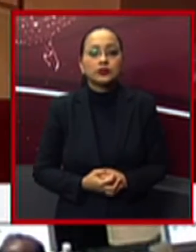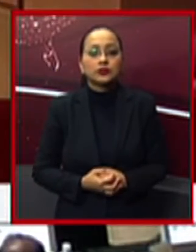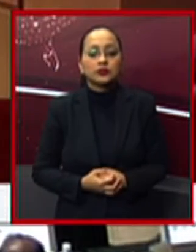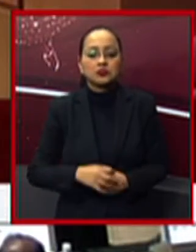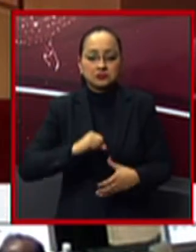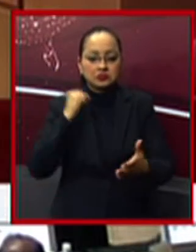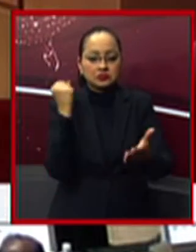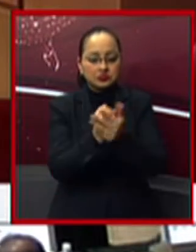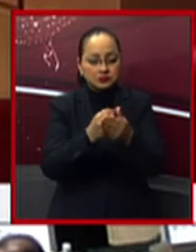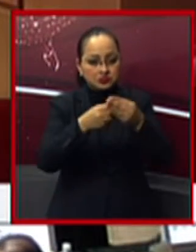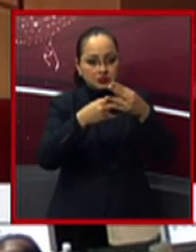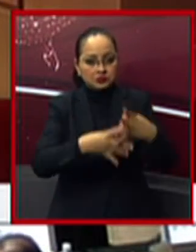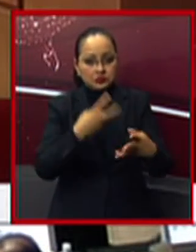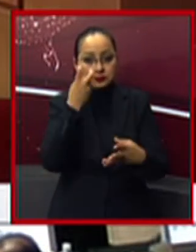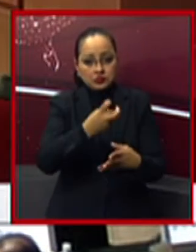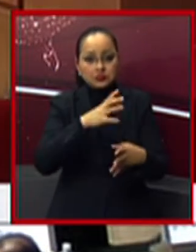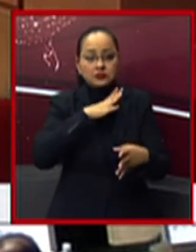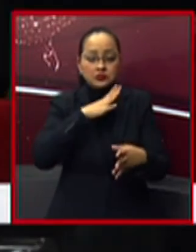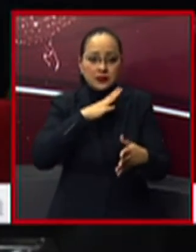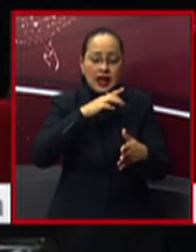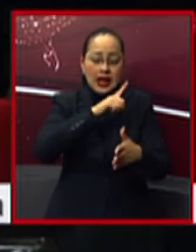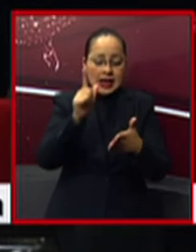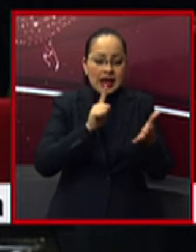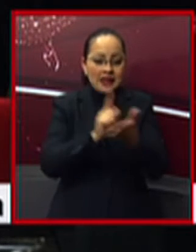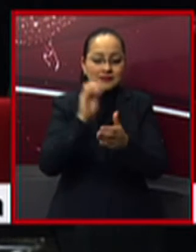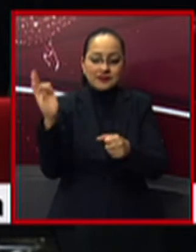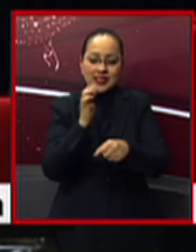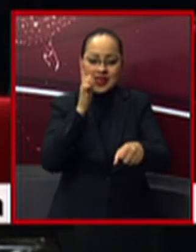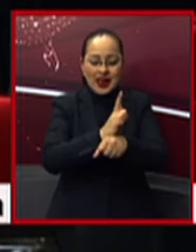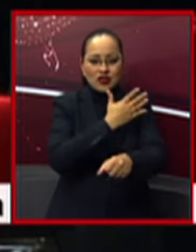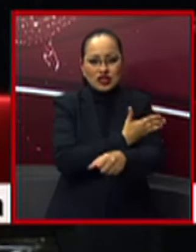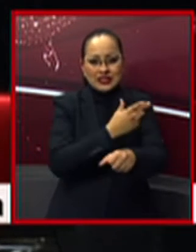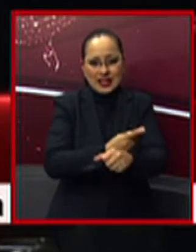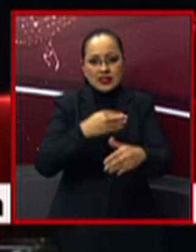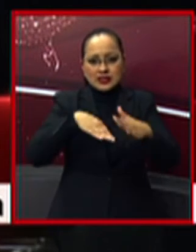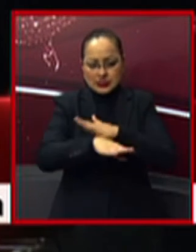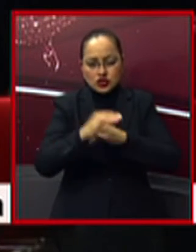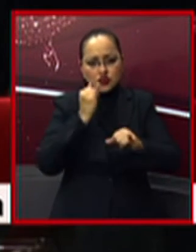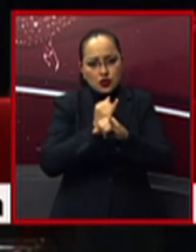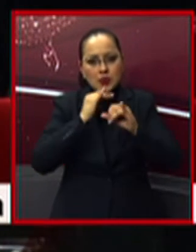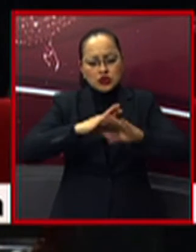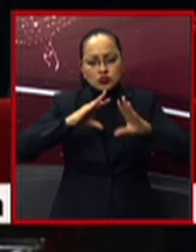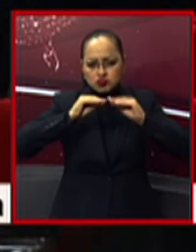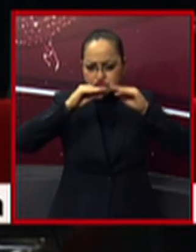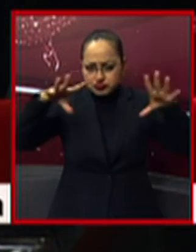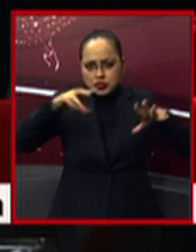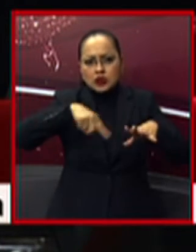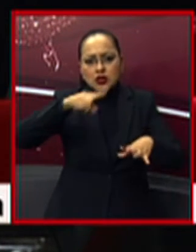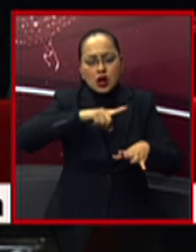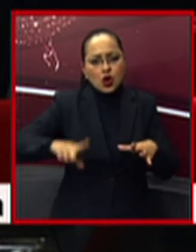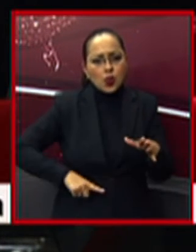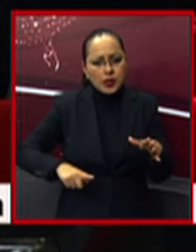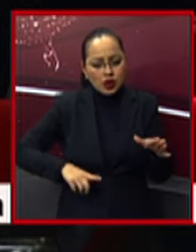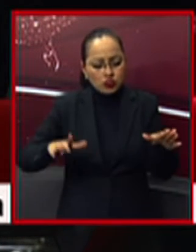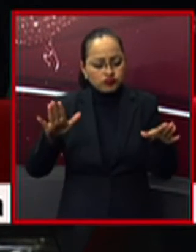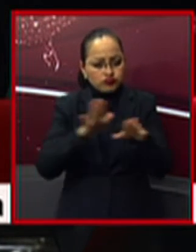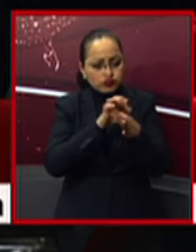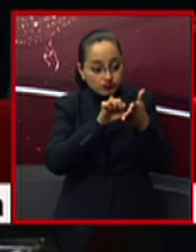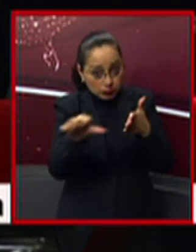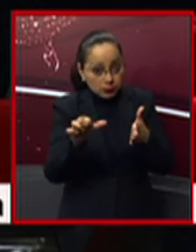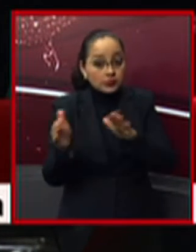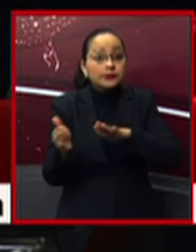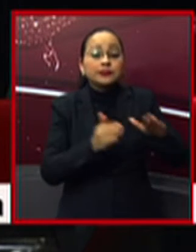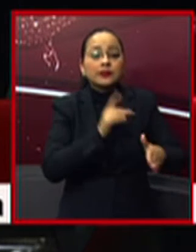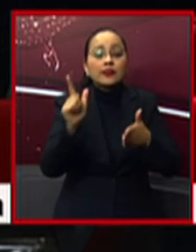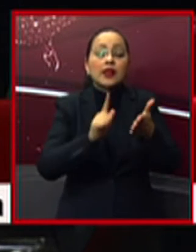Está aprobado el decreto por el que se abroga la Ley Federal de Transparencia y Acceso a la Información Pública Gubernamental y se expide la